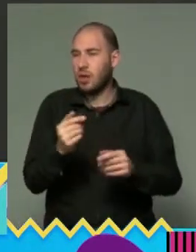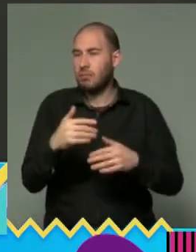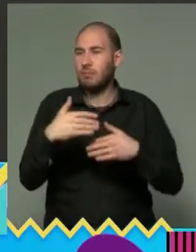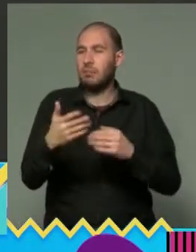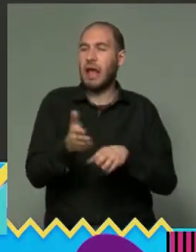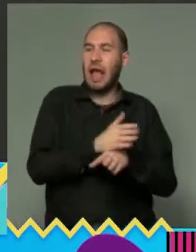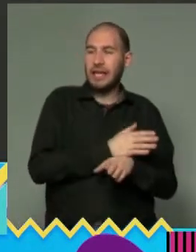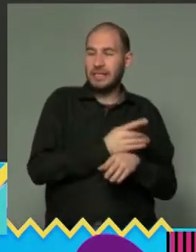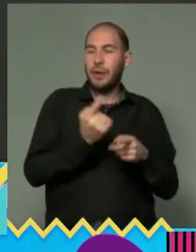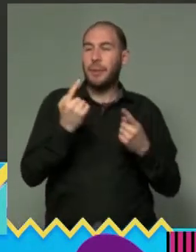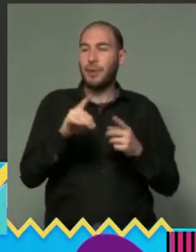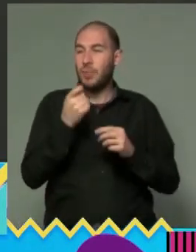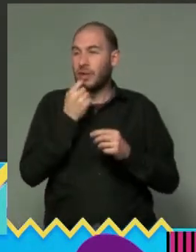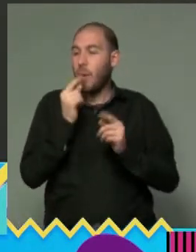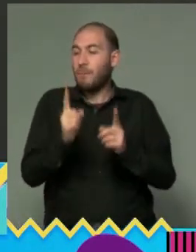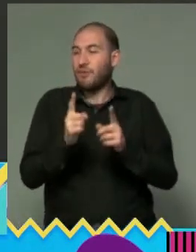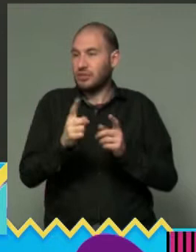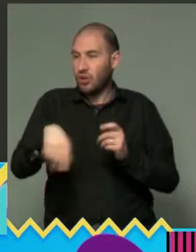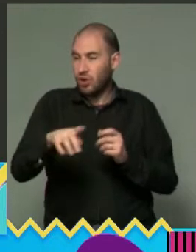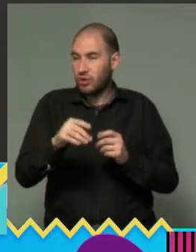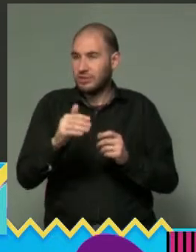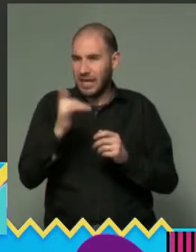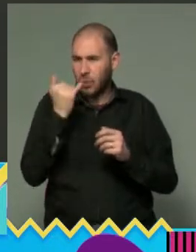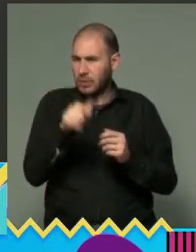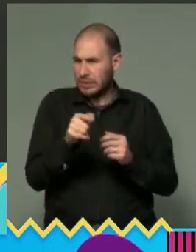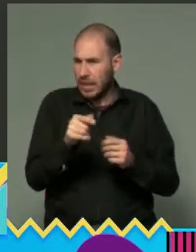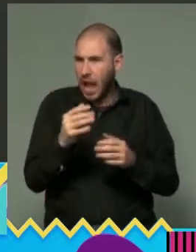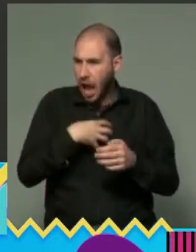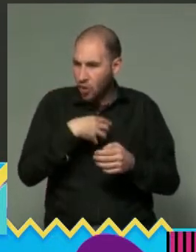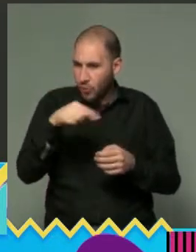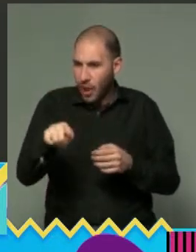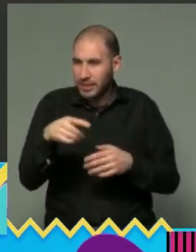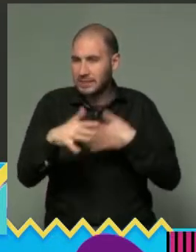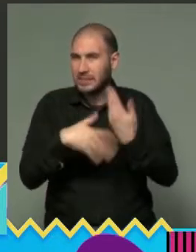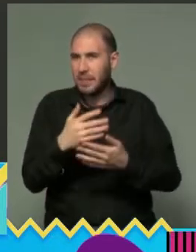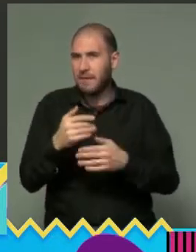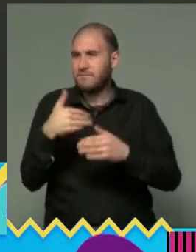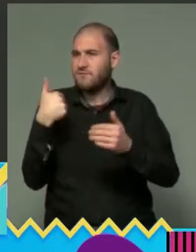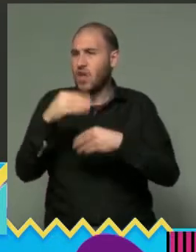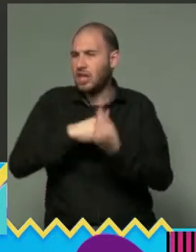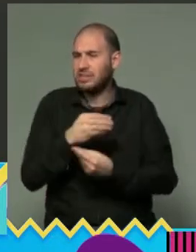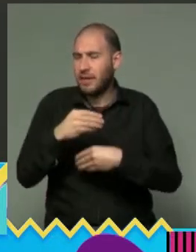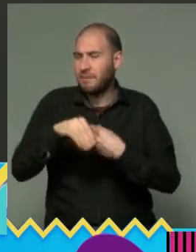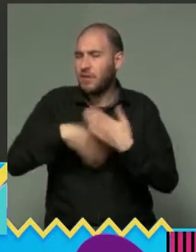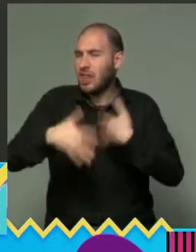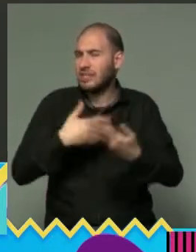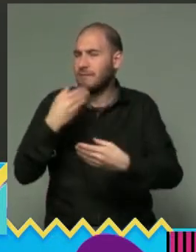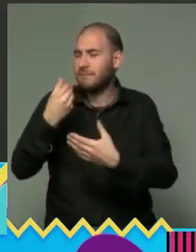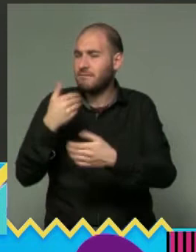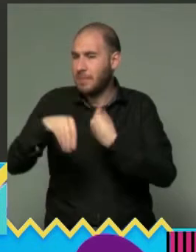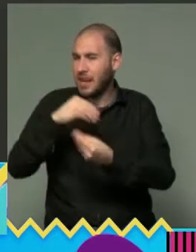más atrás, pero que hay un docente que reconoce que algún alumno tiene una situación de violencia intrafamiliar o de